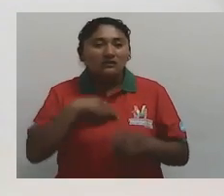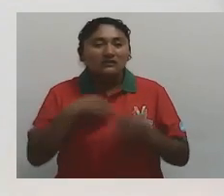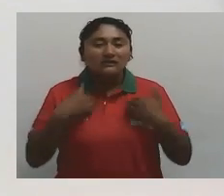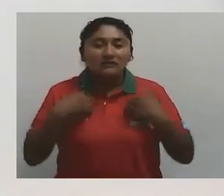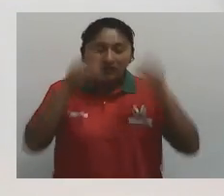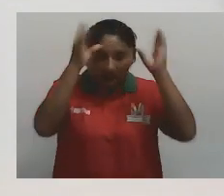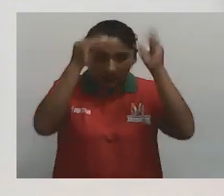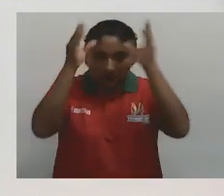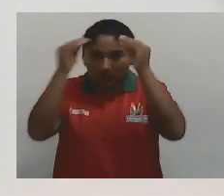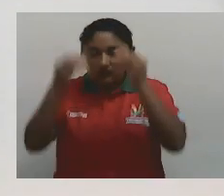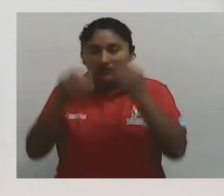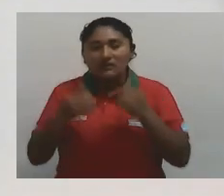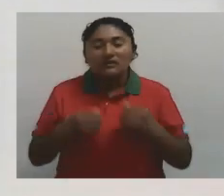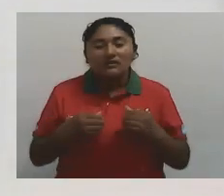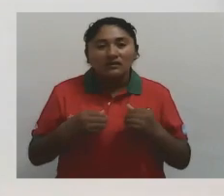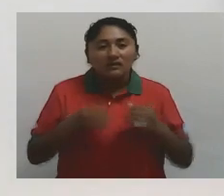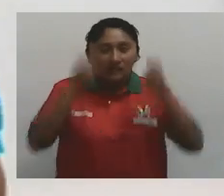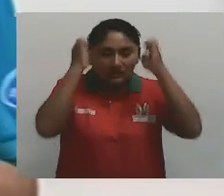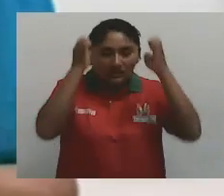Muchísimas gracias.